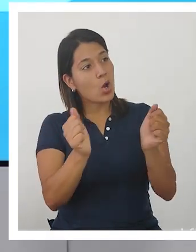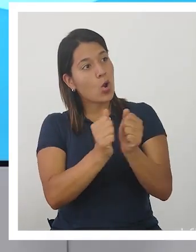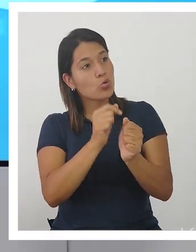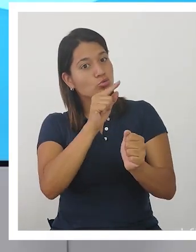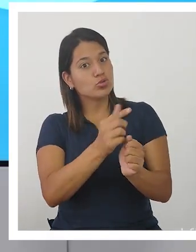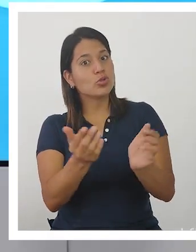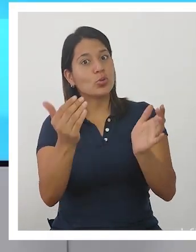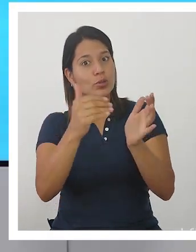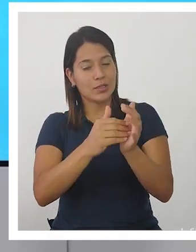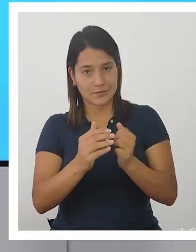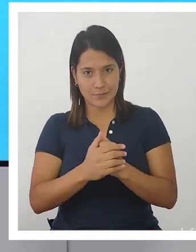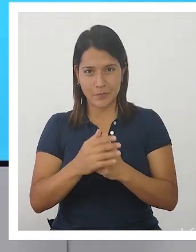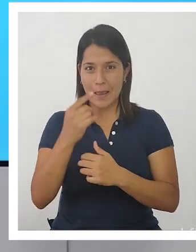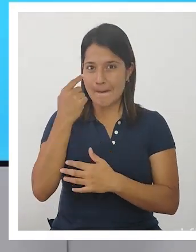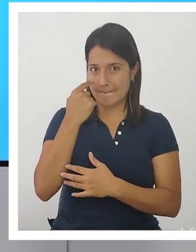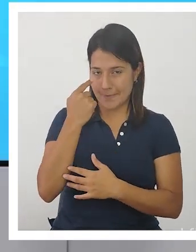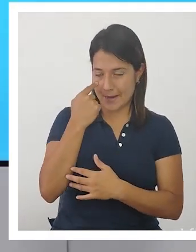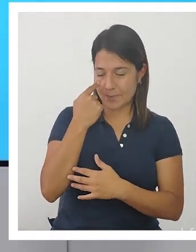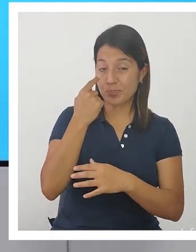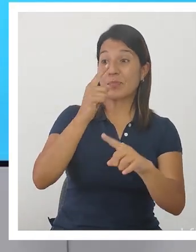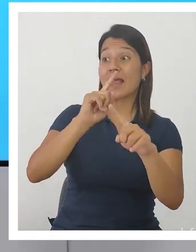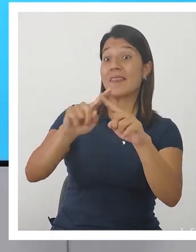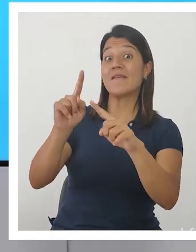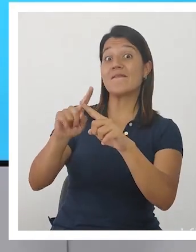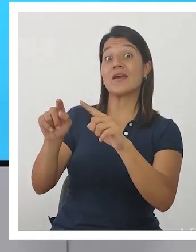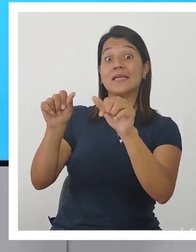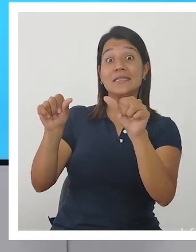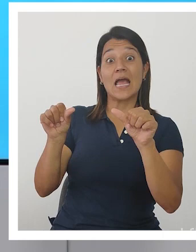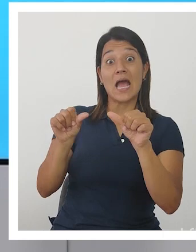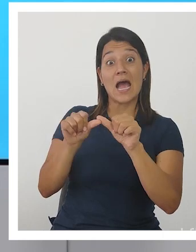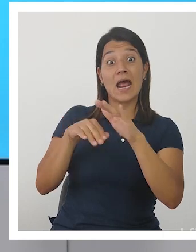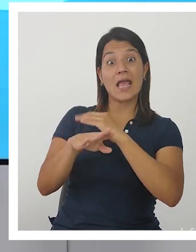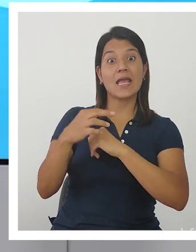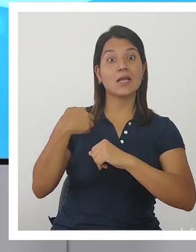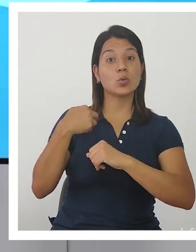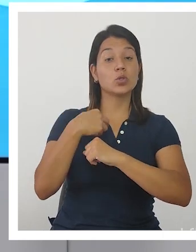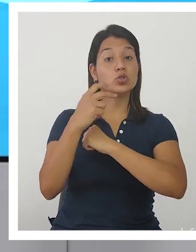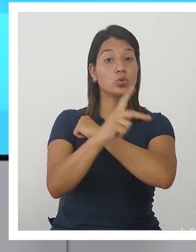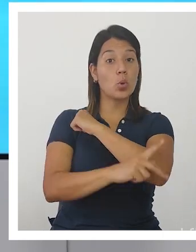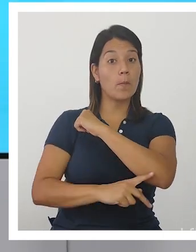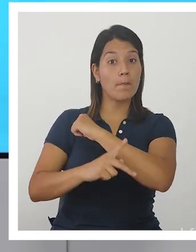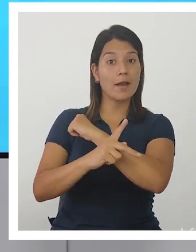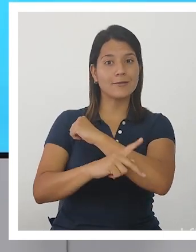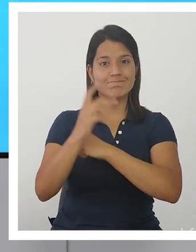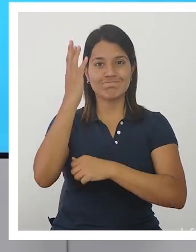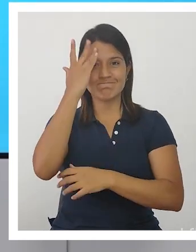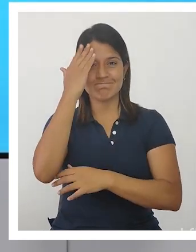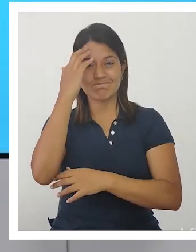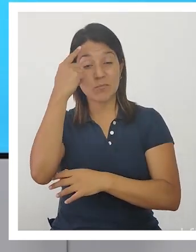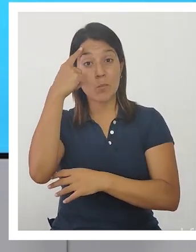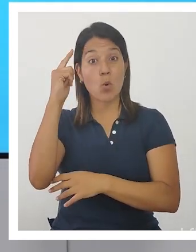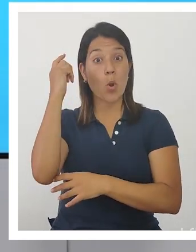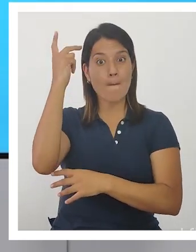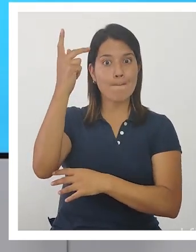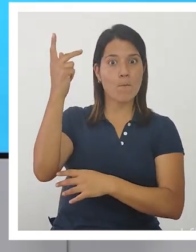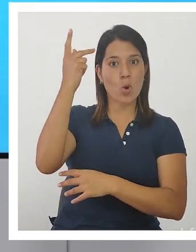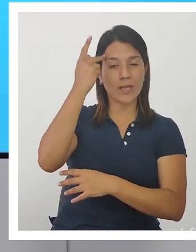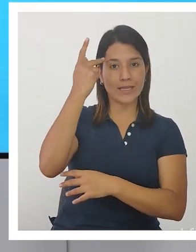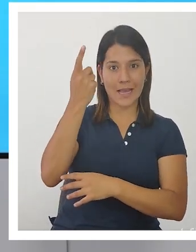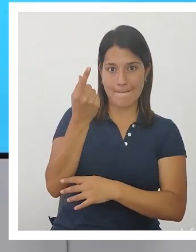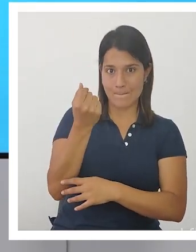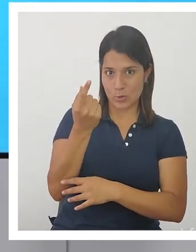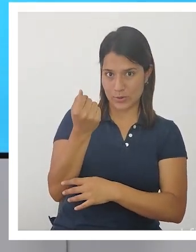Mire, hay varios sectores en nuestro país que están preocupados por la política cambiaria que